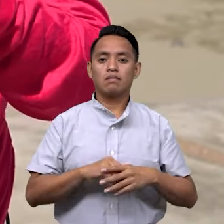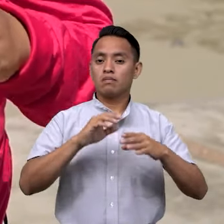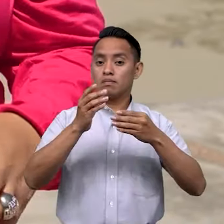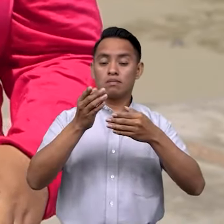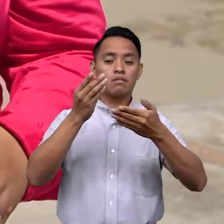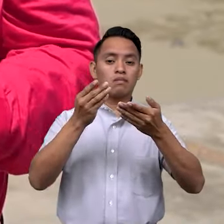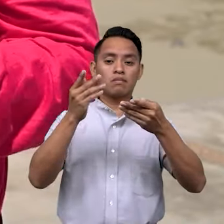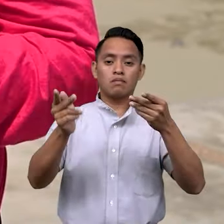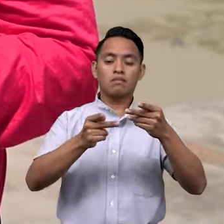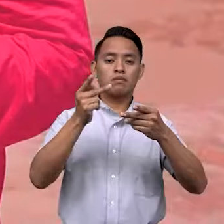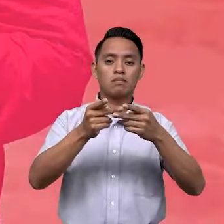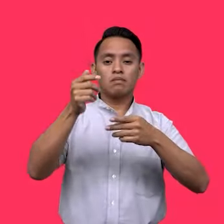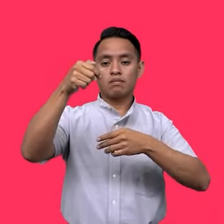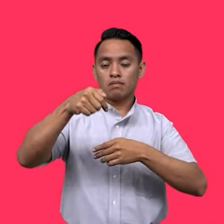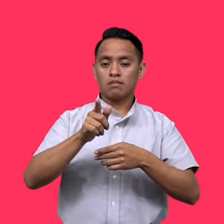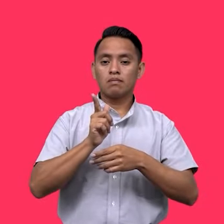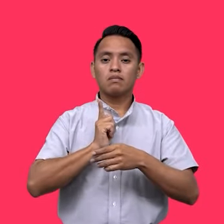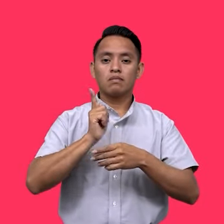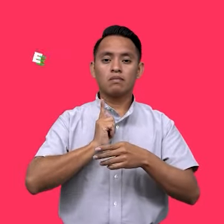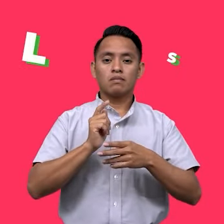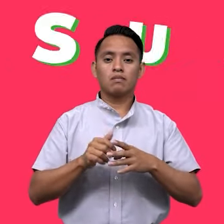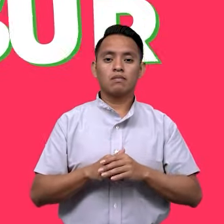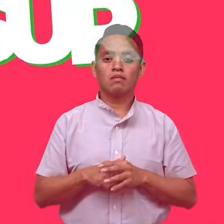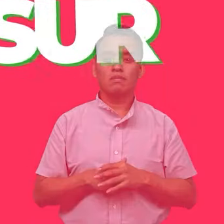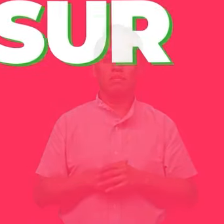éxito para lo que tenemos en este momento.